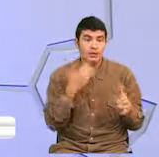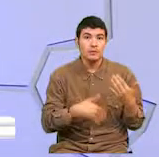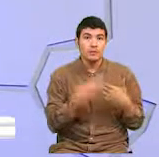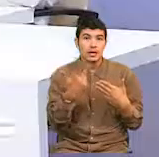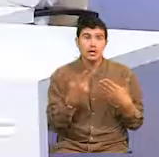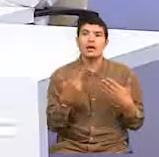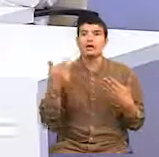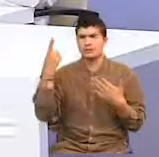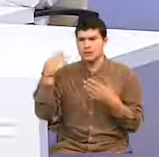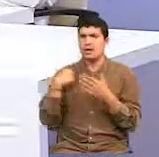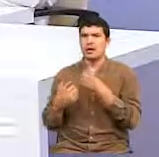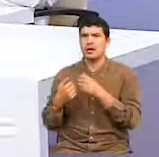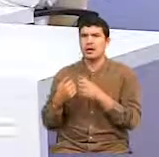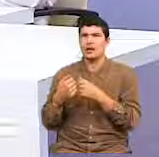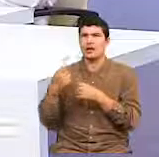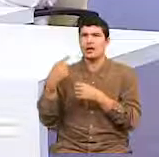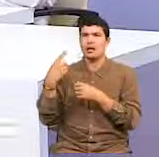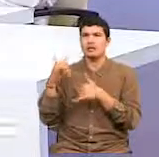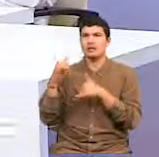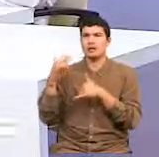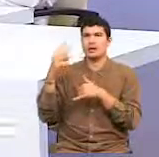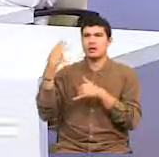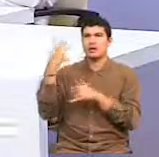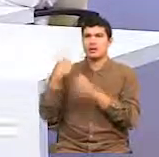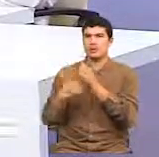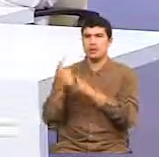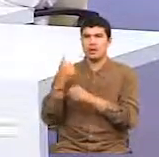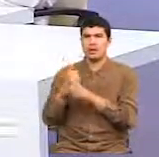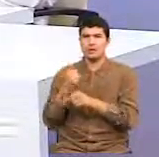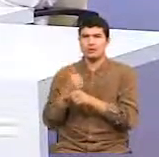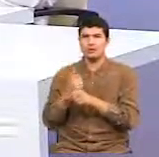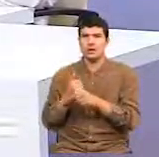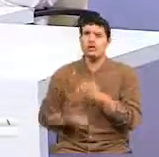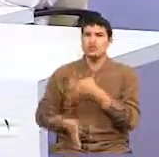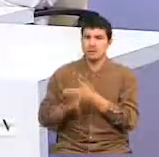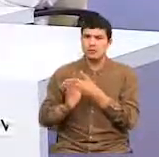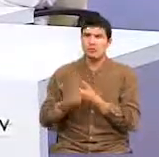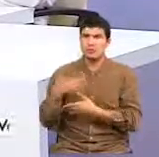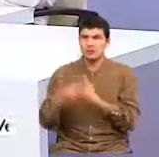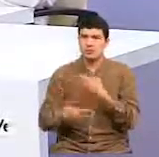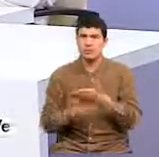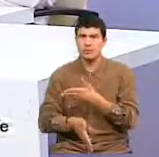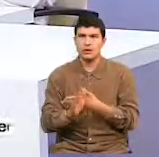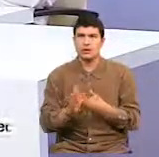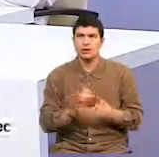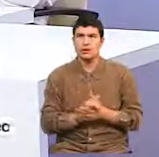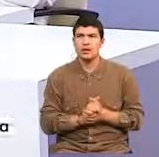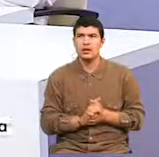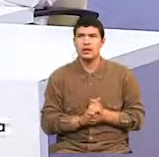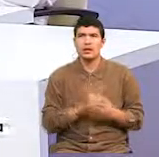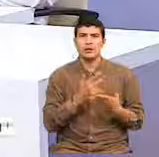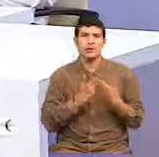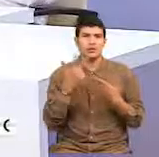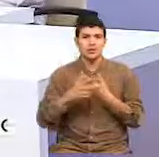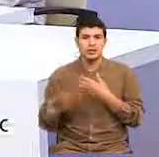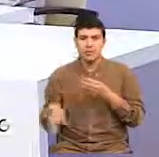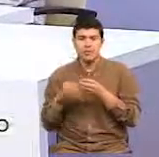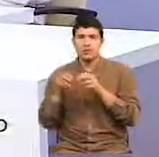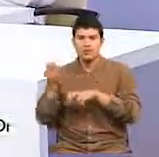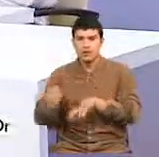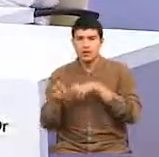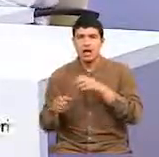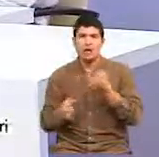desde hace varios años atrás y se va a continuar ejecutando. y el proyecto viene con proyectos agrícolas, apoyo a